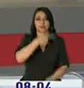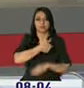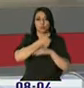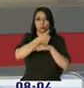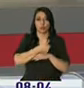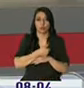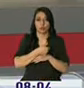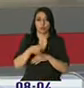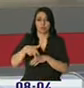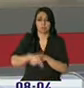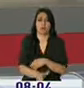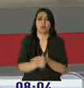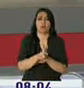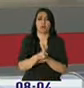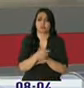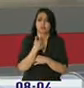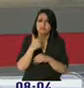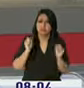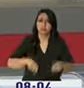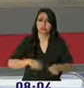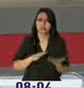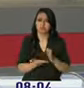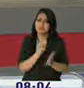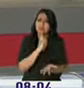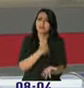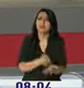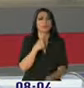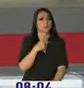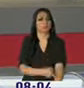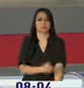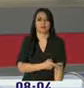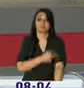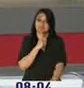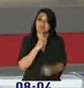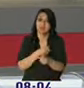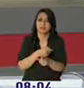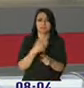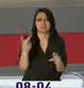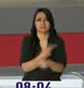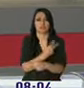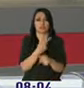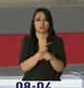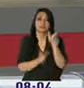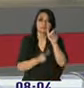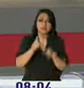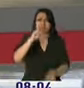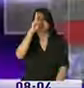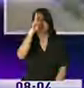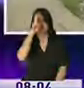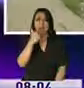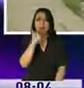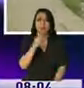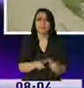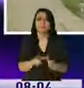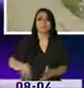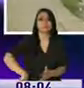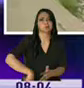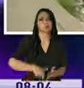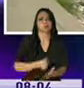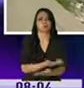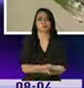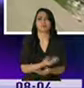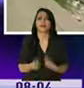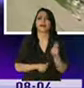trampas mortales de estas dichosas rejas que lo que hacen es que los pillos, sinvergüenzas, la gente no quiere ir a la ciudad, se lo robe. Hay que encontrar